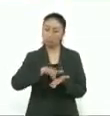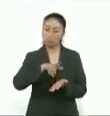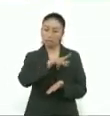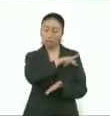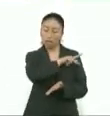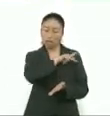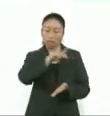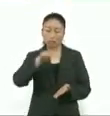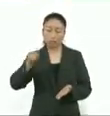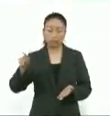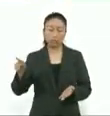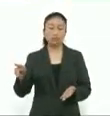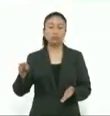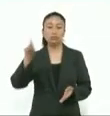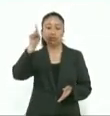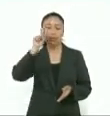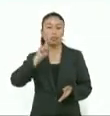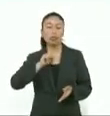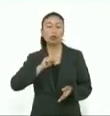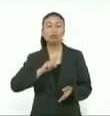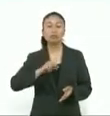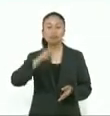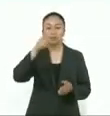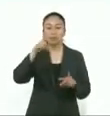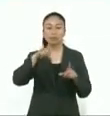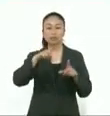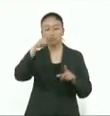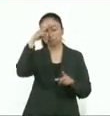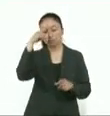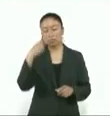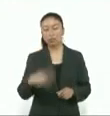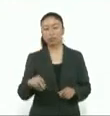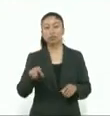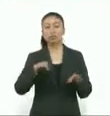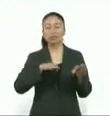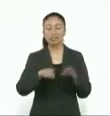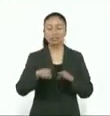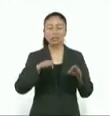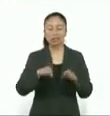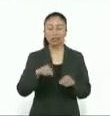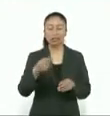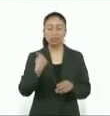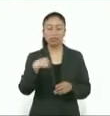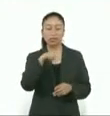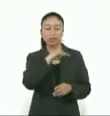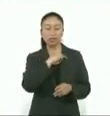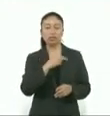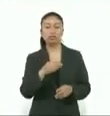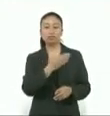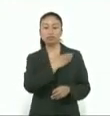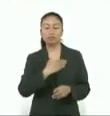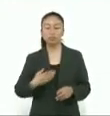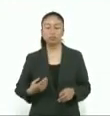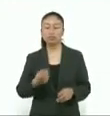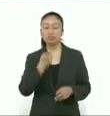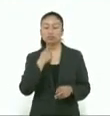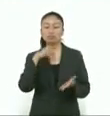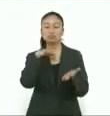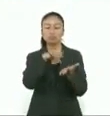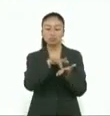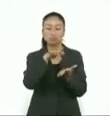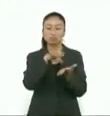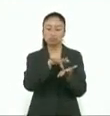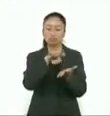México trabajamos siempre apoyando a nuestro presidente. Somos el rostro de esta